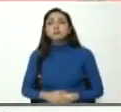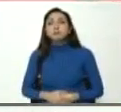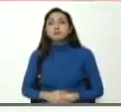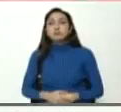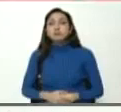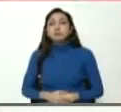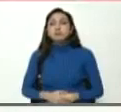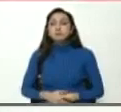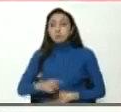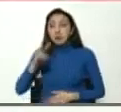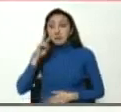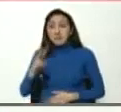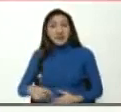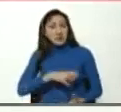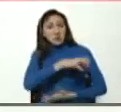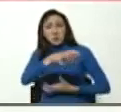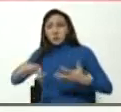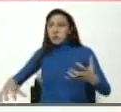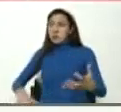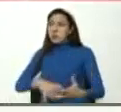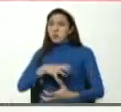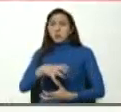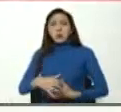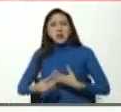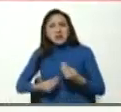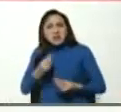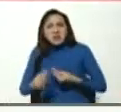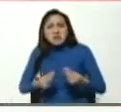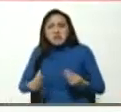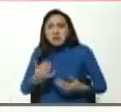ver la gravedad de lo que pudiera estar sucediendo